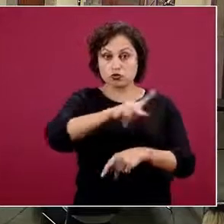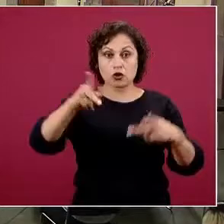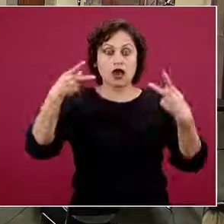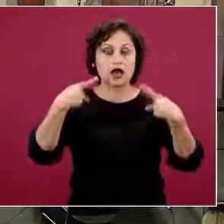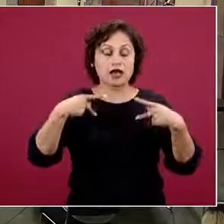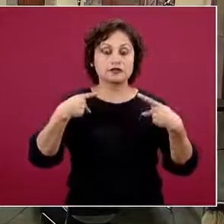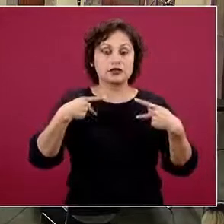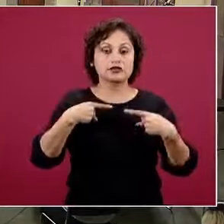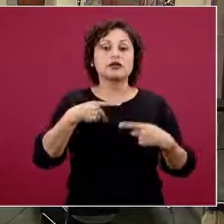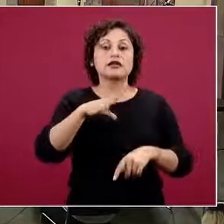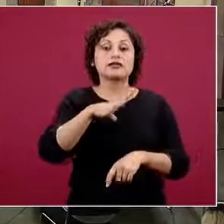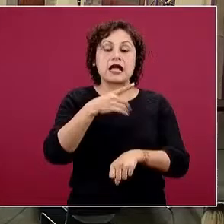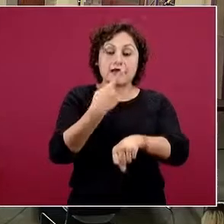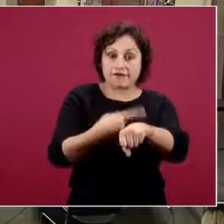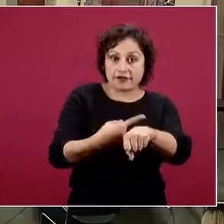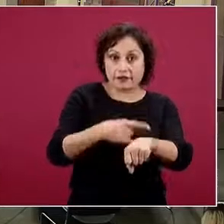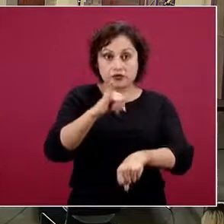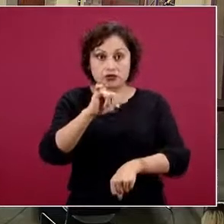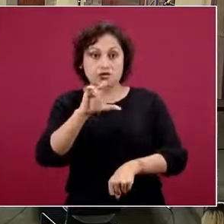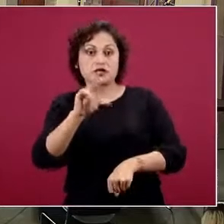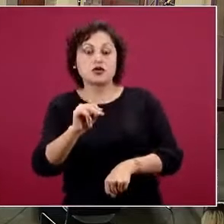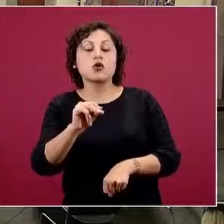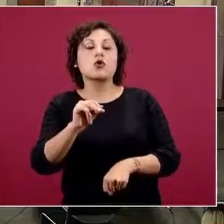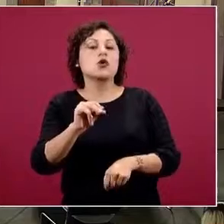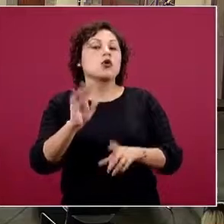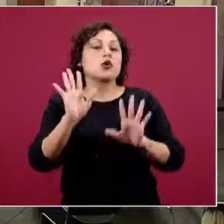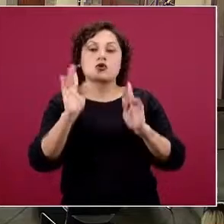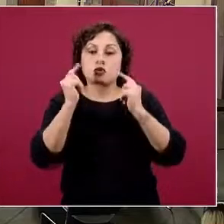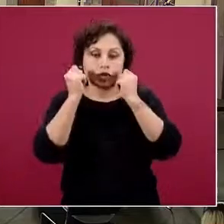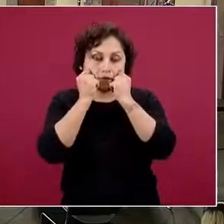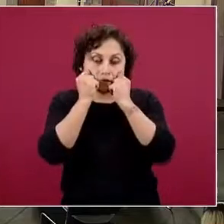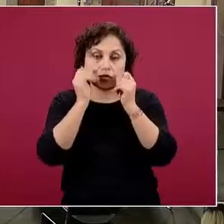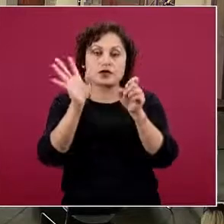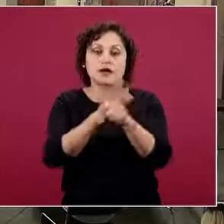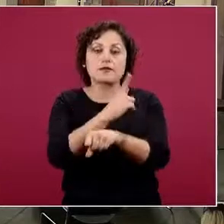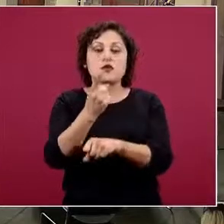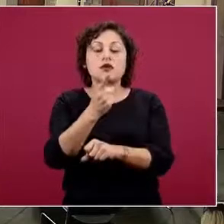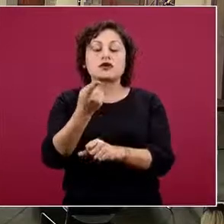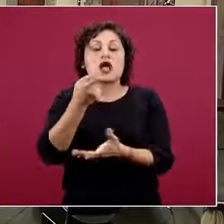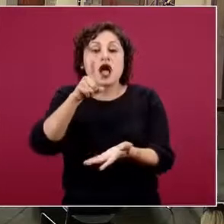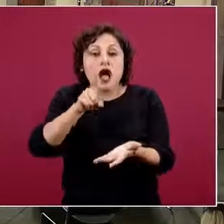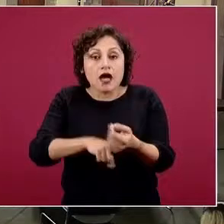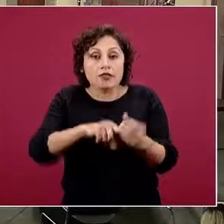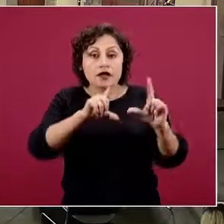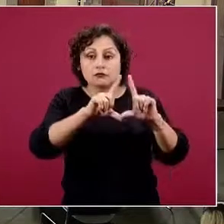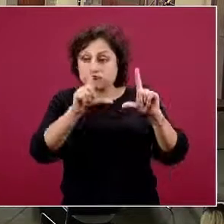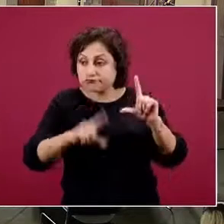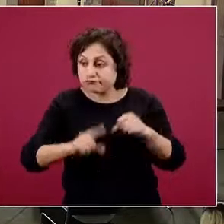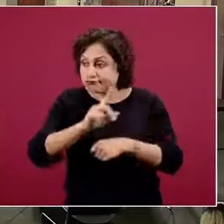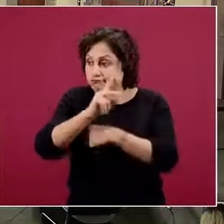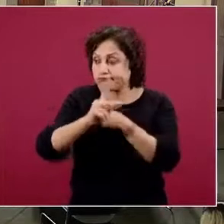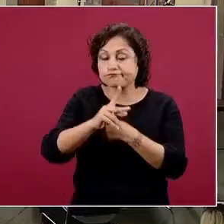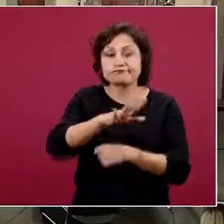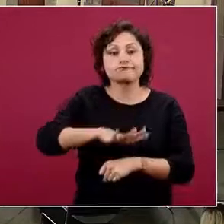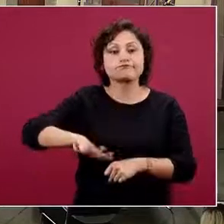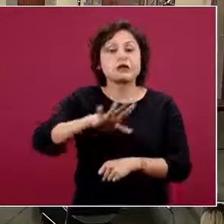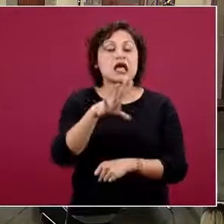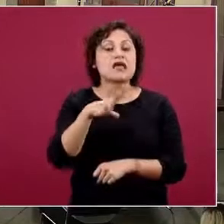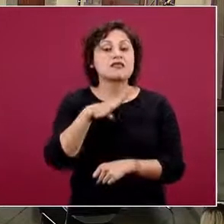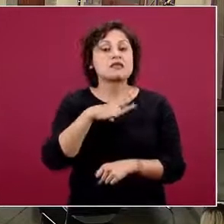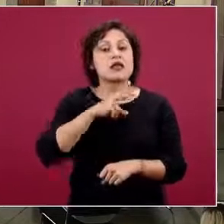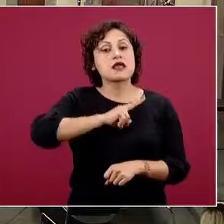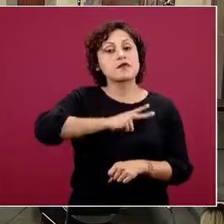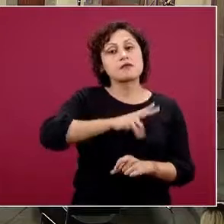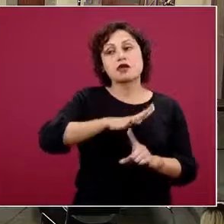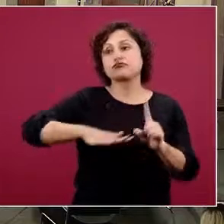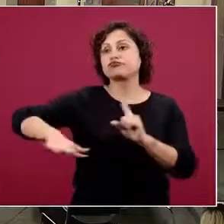enfermedad, si estamos en un ambiente en donde el virus todavía está circulando, podemos volver a infectarnos. Es decir,